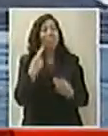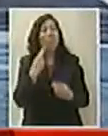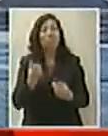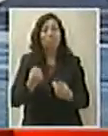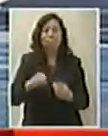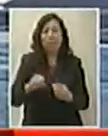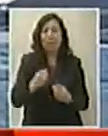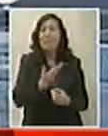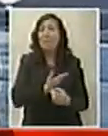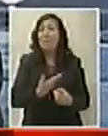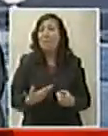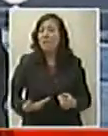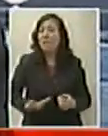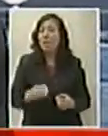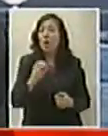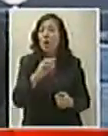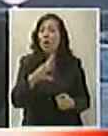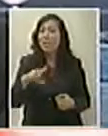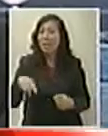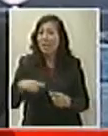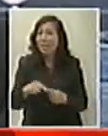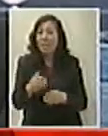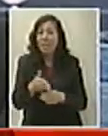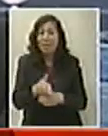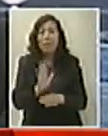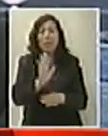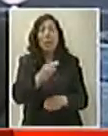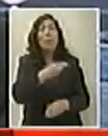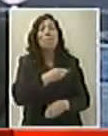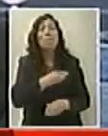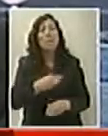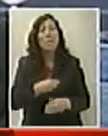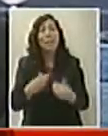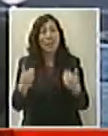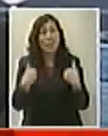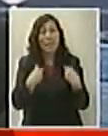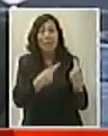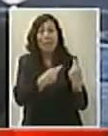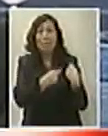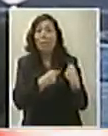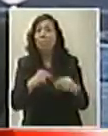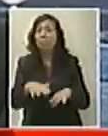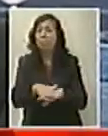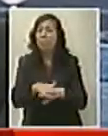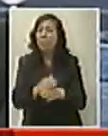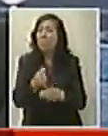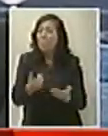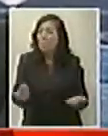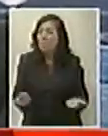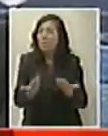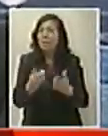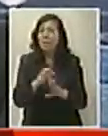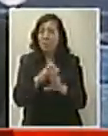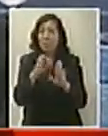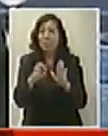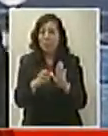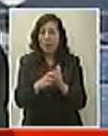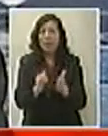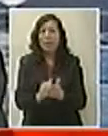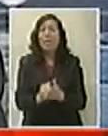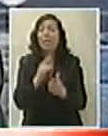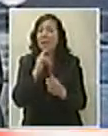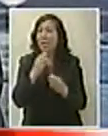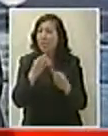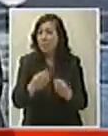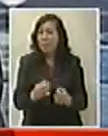irresponsable el presidente Ollanta Humala, a través de los ministros correspondientes, están tratando de impulsar este proyecto, lo cual la